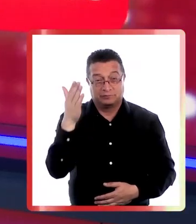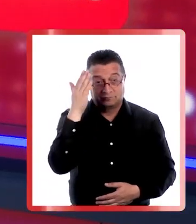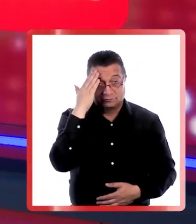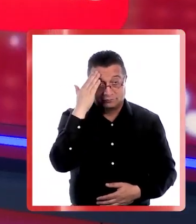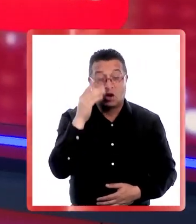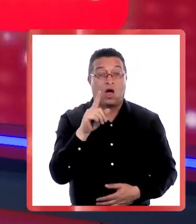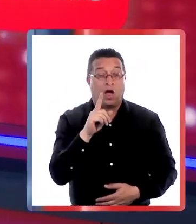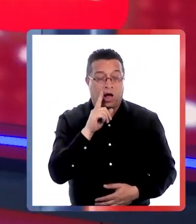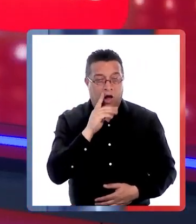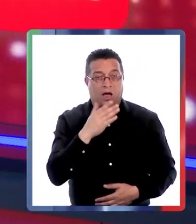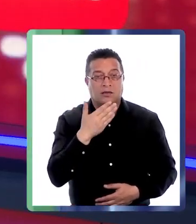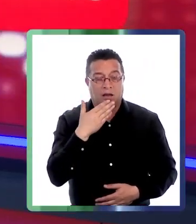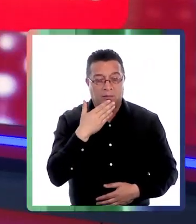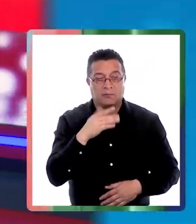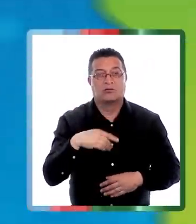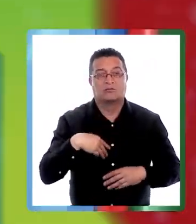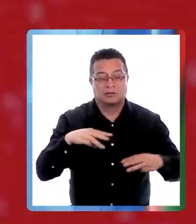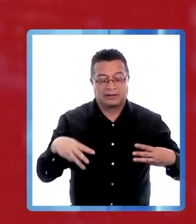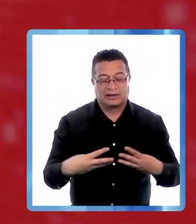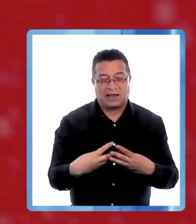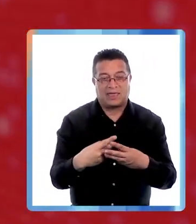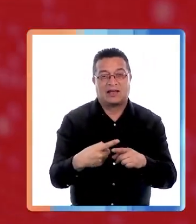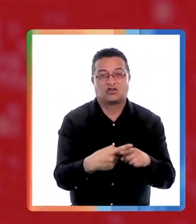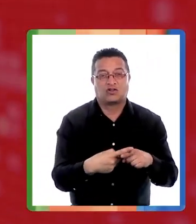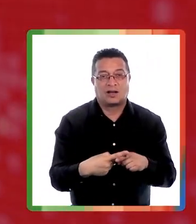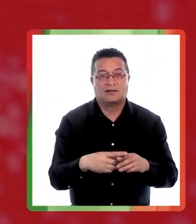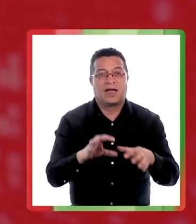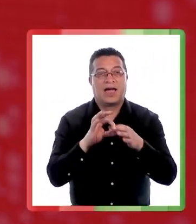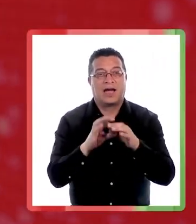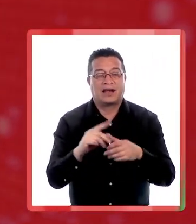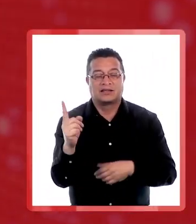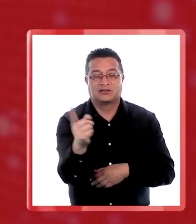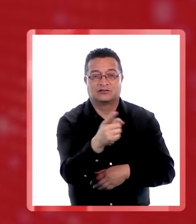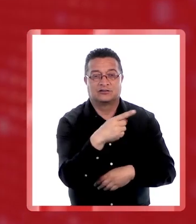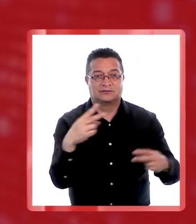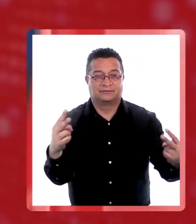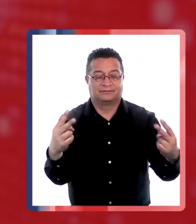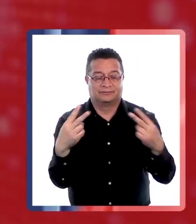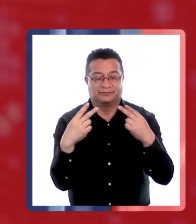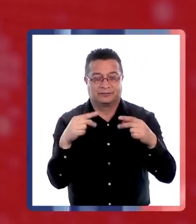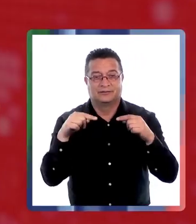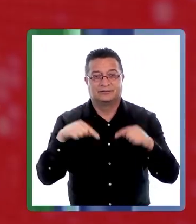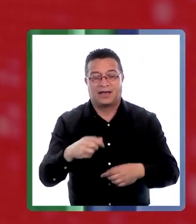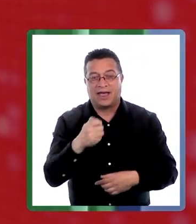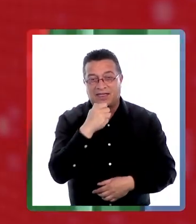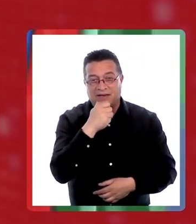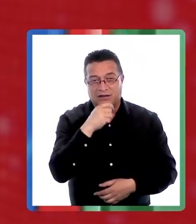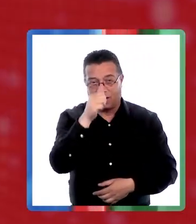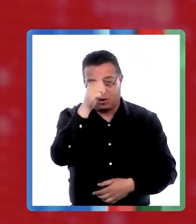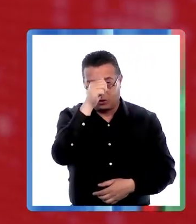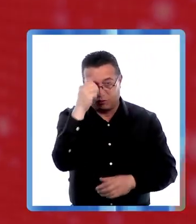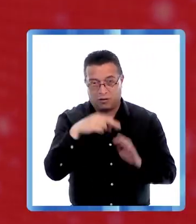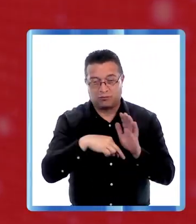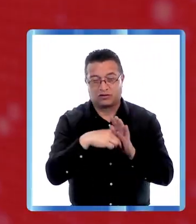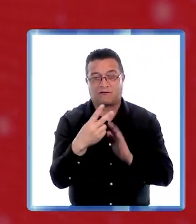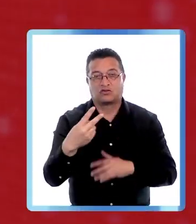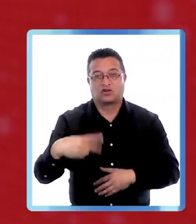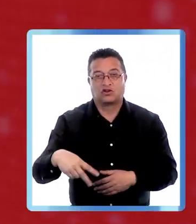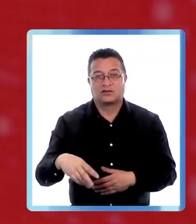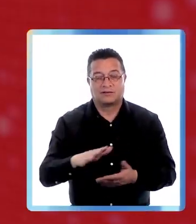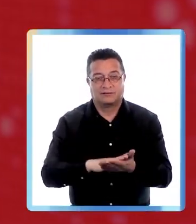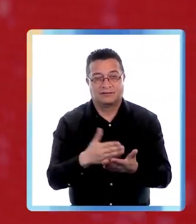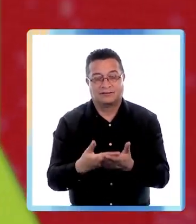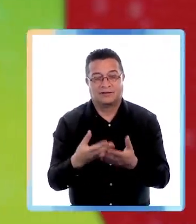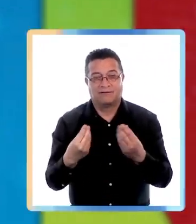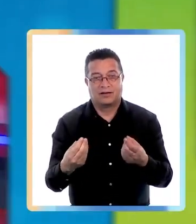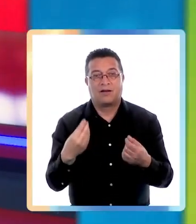www.portavoznoticias.cl. Y recuerden que también nos pueden encontrar en nuestras redes sociales. Muchas gracias por acompañarnos en esta nueva edición de la entrevista del domingo en Portavoz Noticias. Que